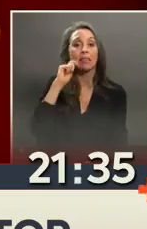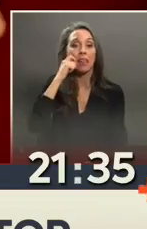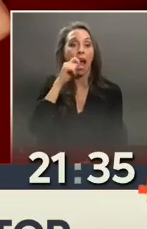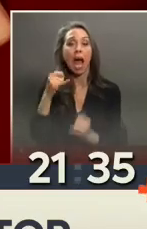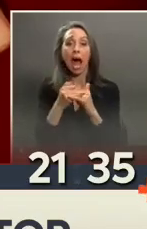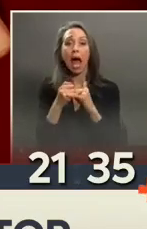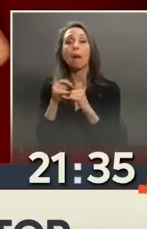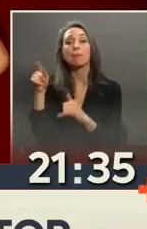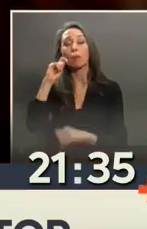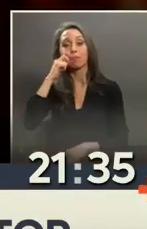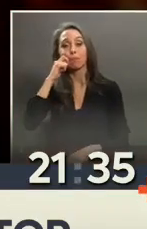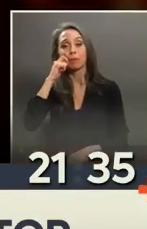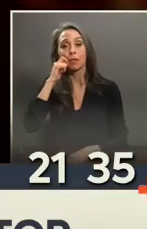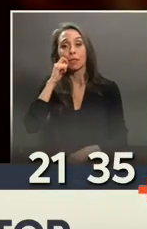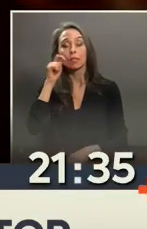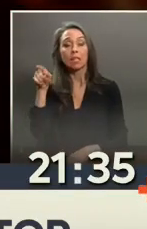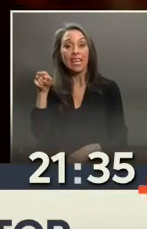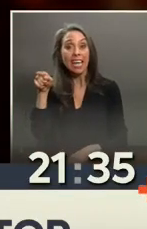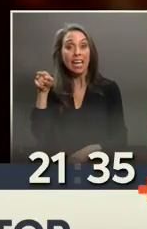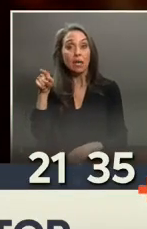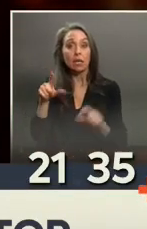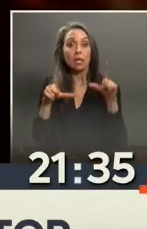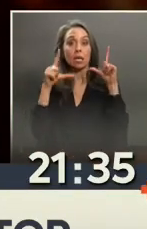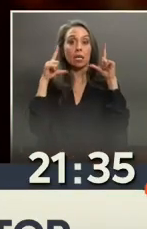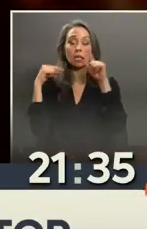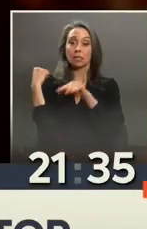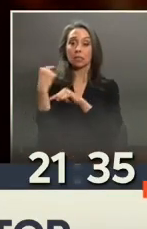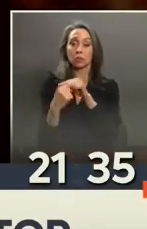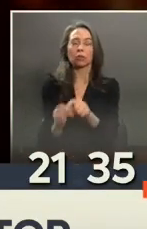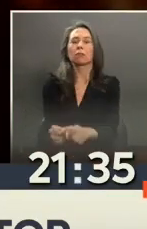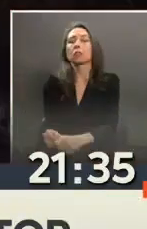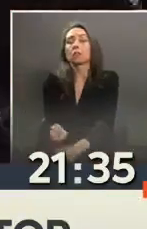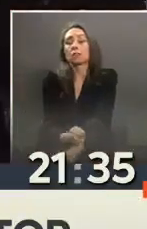se convirtió en la protagonista de una historia estremecedora